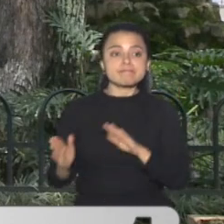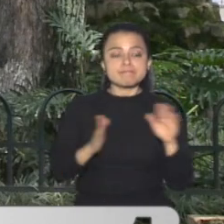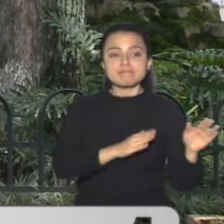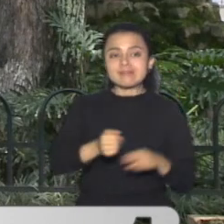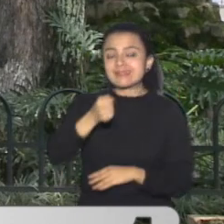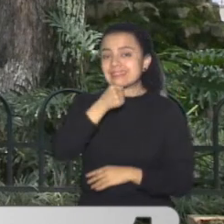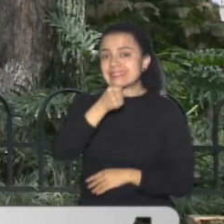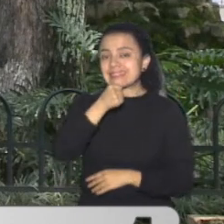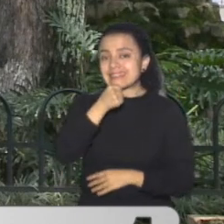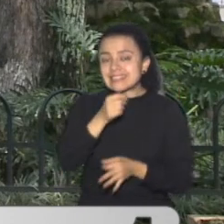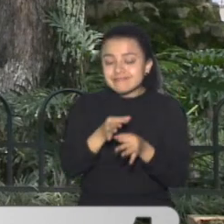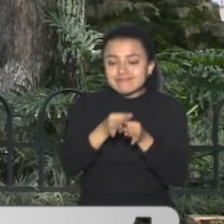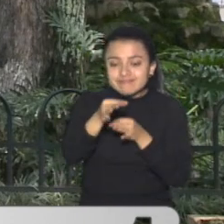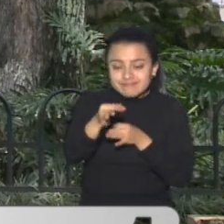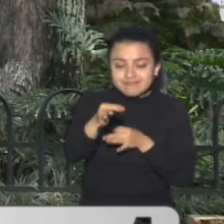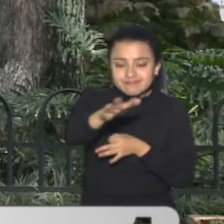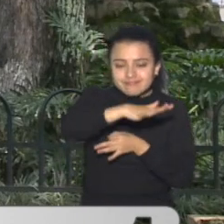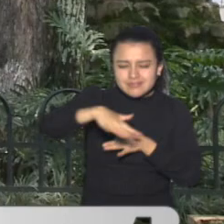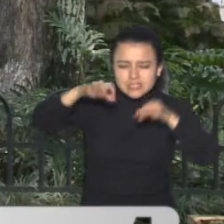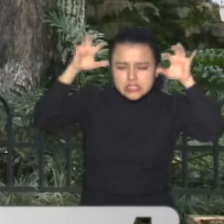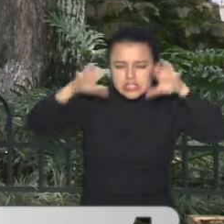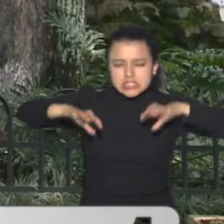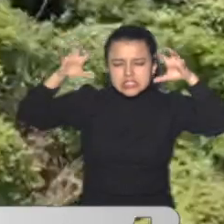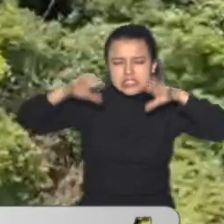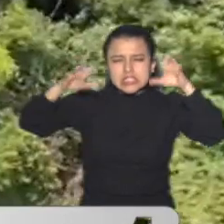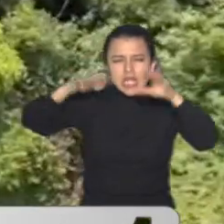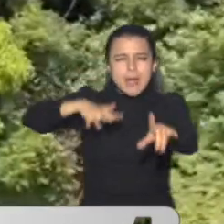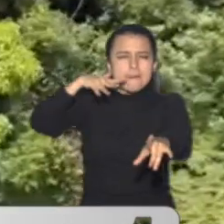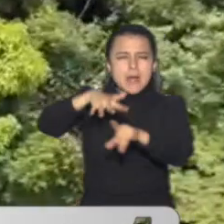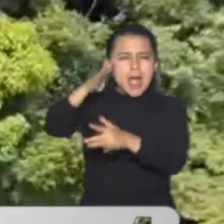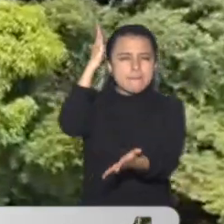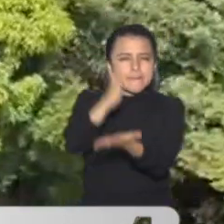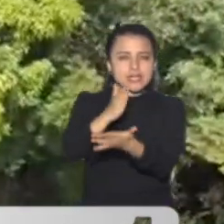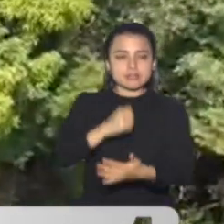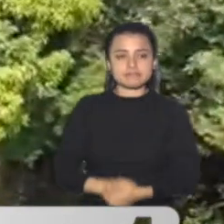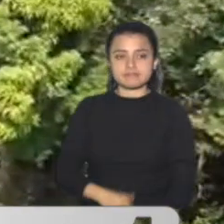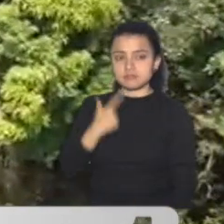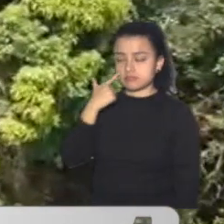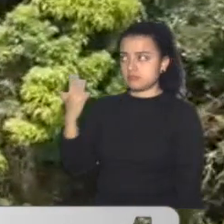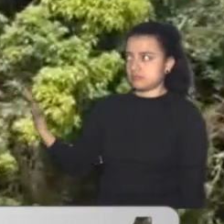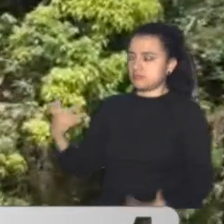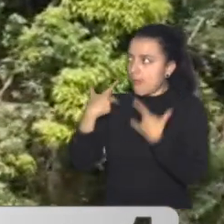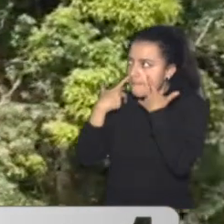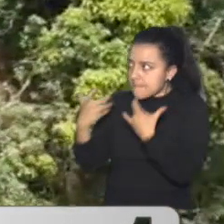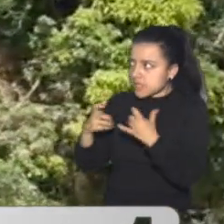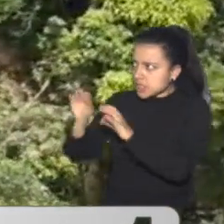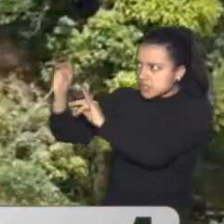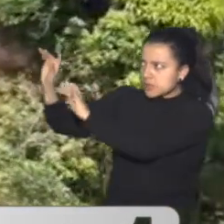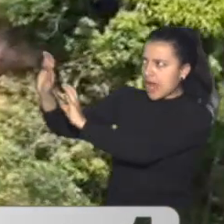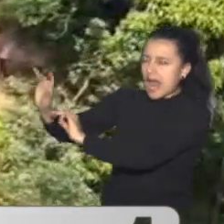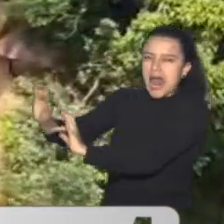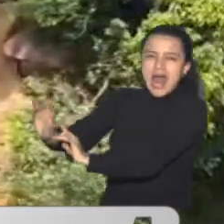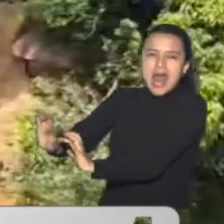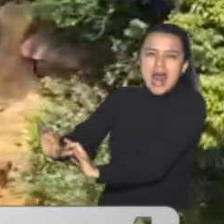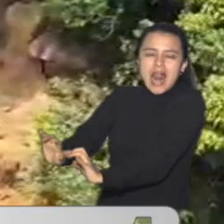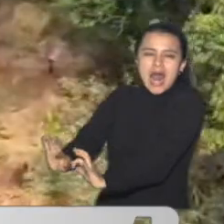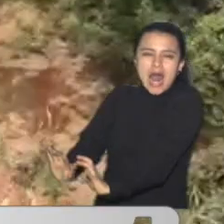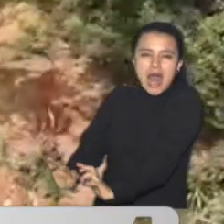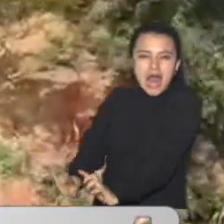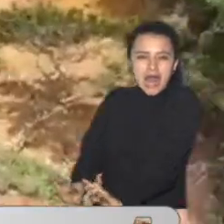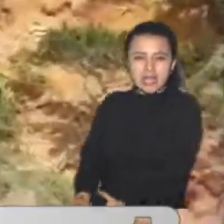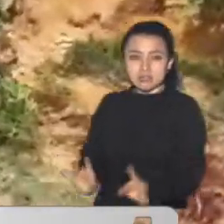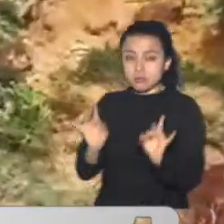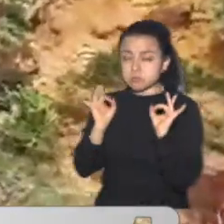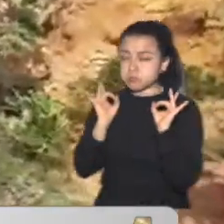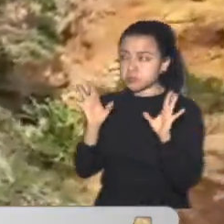del cauca debido a la continuidad de las lluvias esta es la magnitud del deslizamiento de tierra que dificulta la movilidad de la